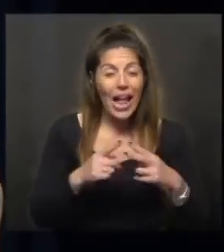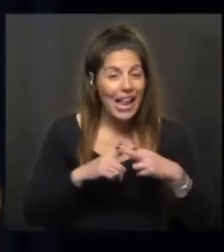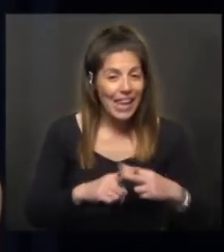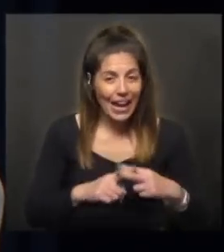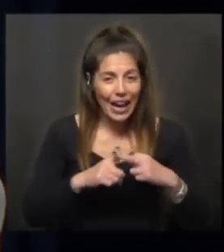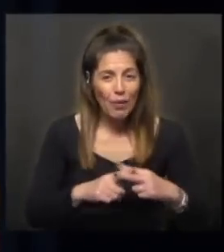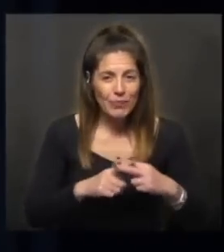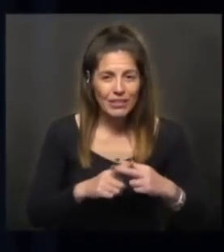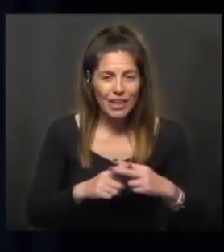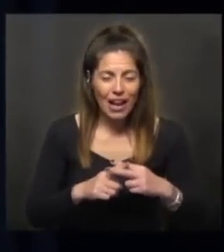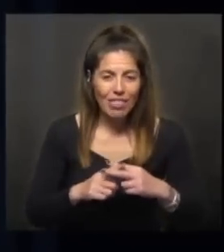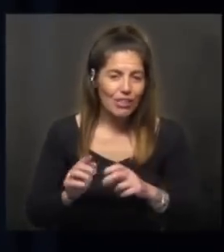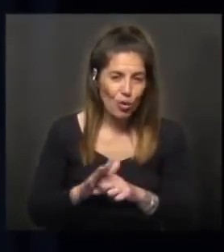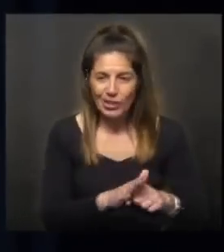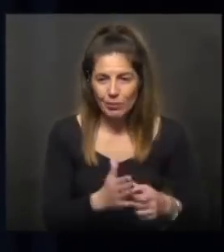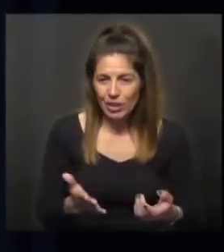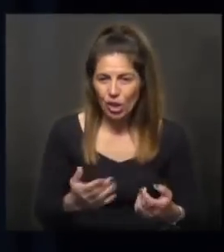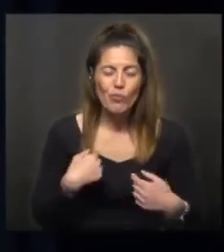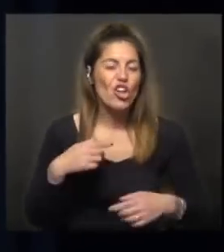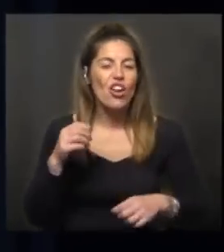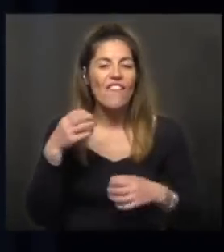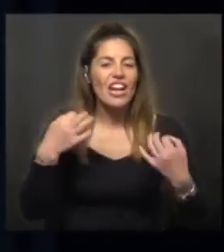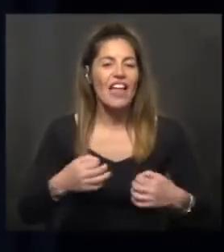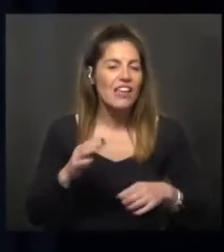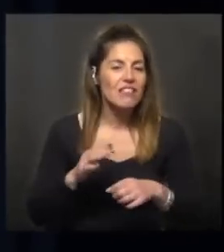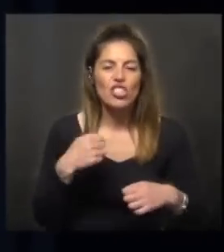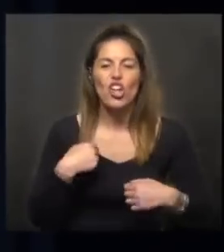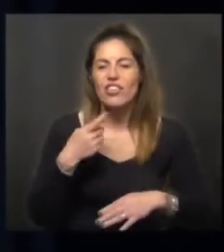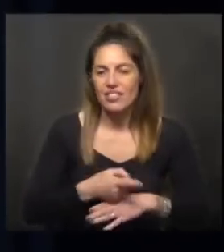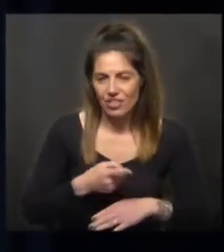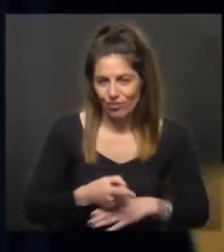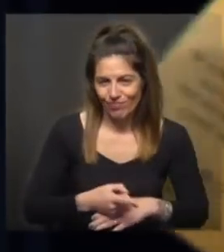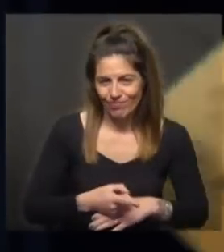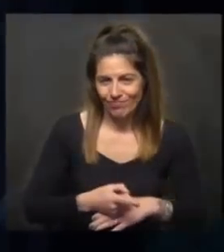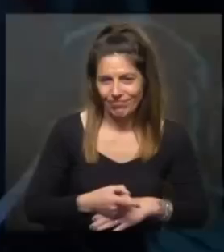del sometimiento Pues yo tengo la verdad y chao por lo tanto